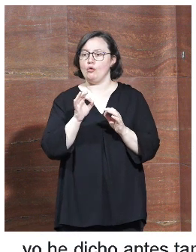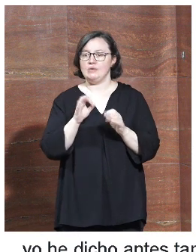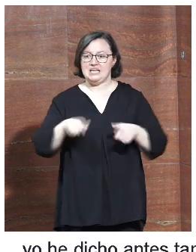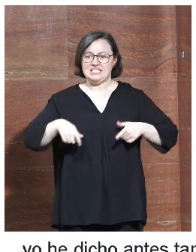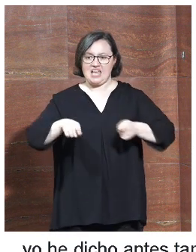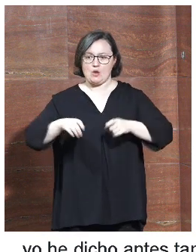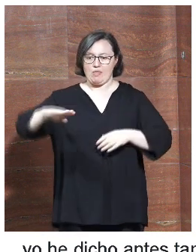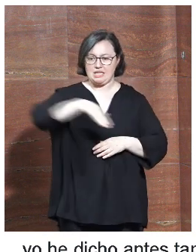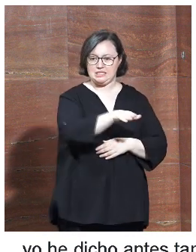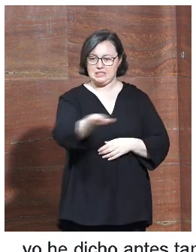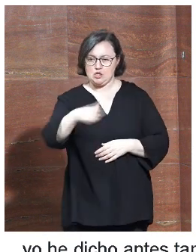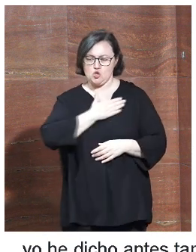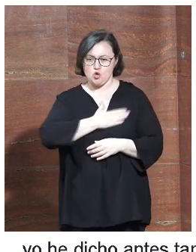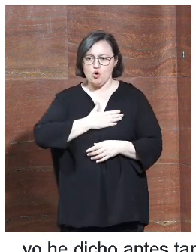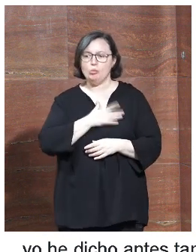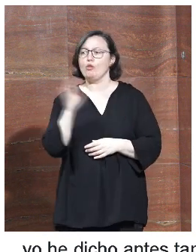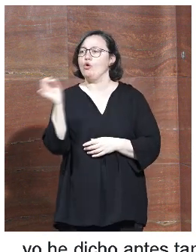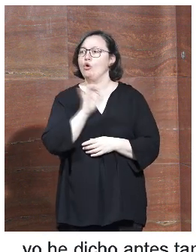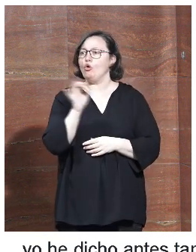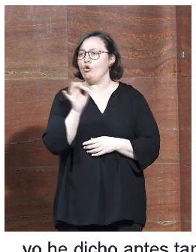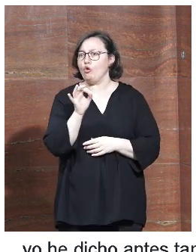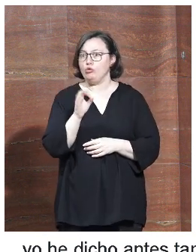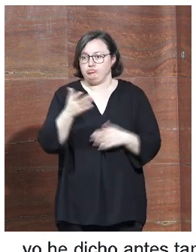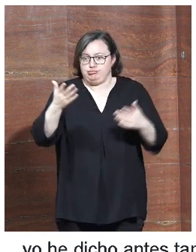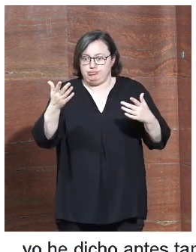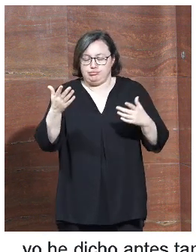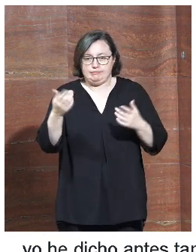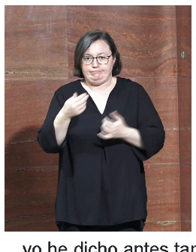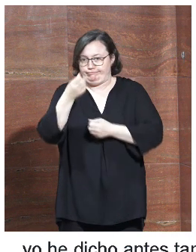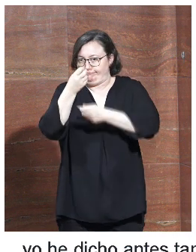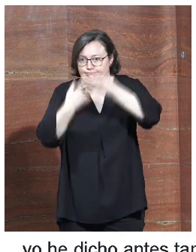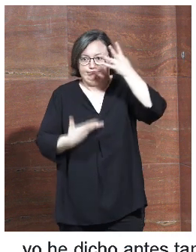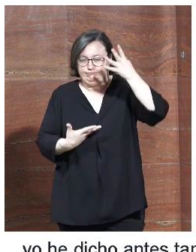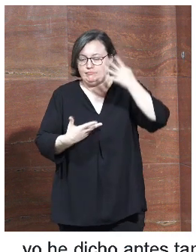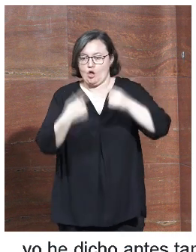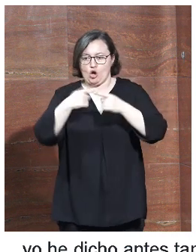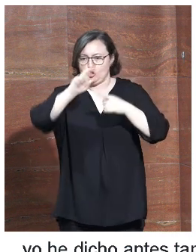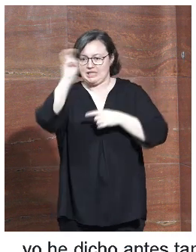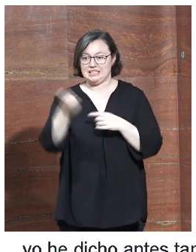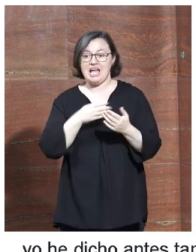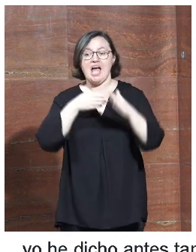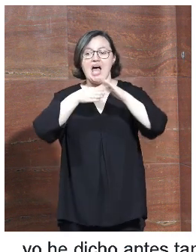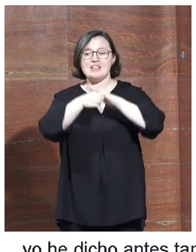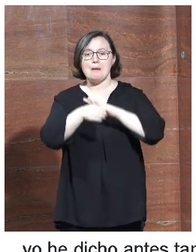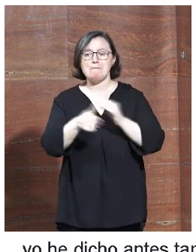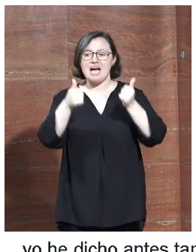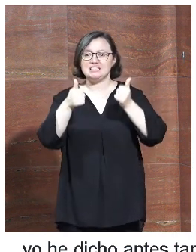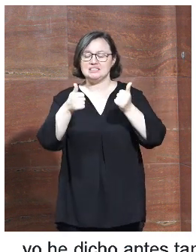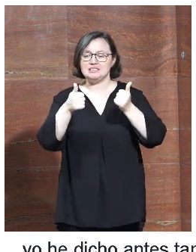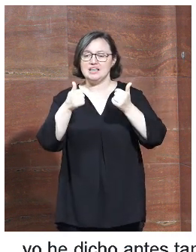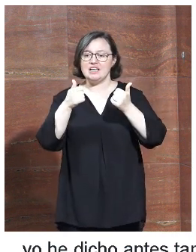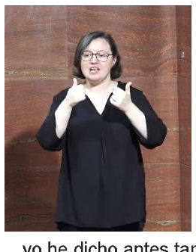sillas de ruedas, es, en fin, la accesibilidad más, digamos,